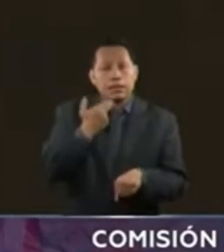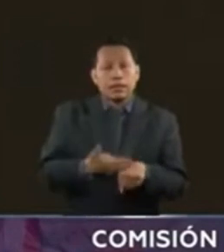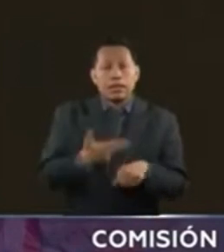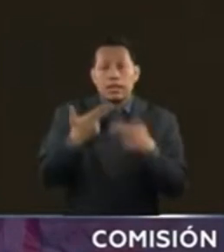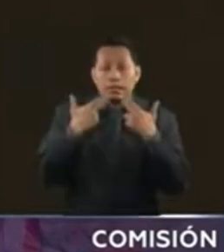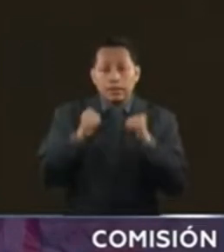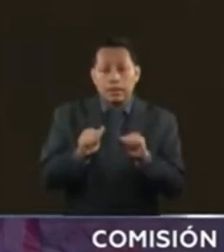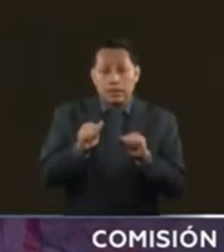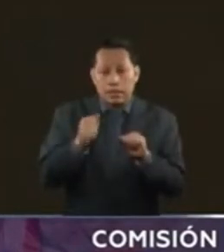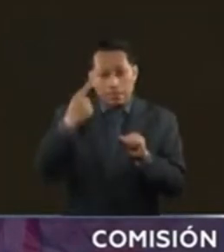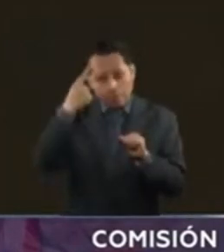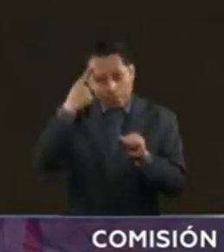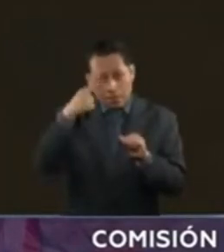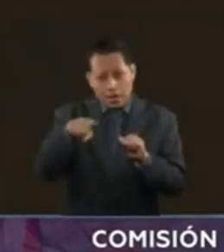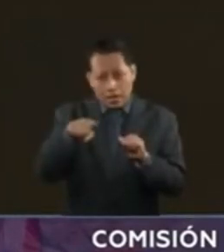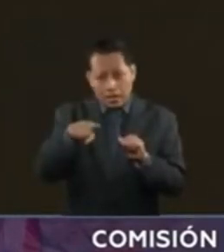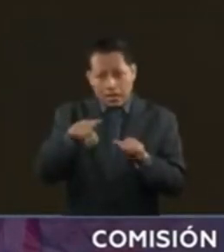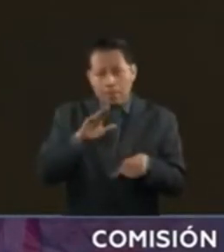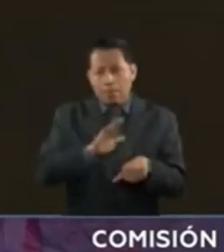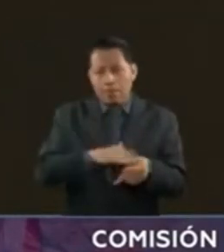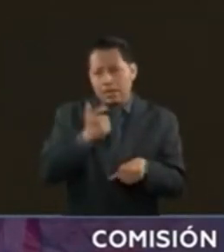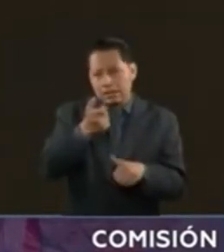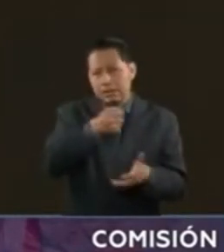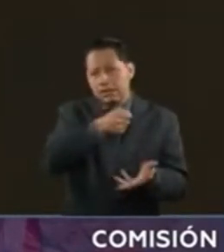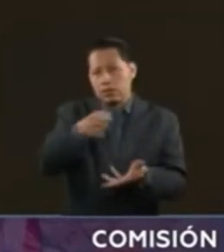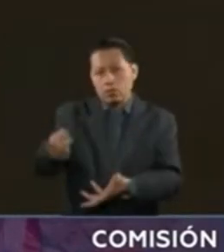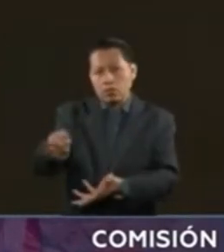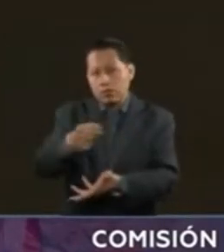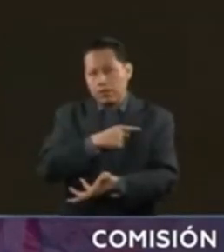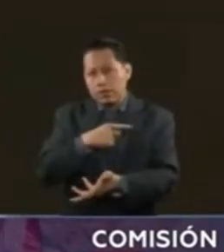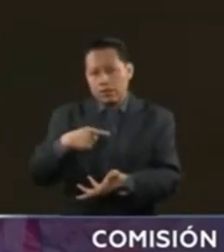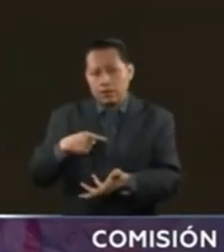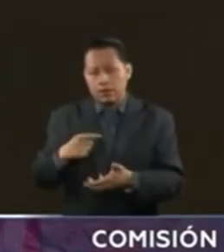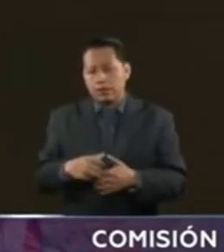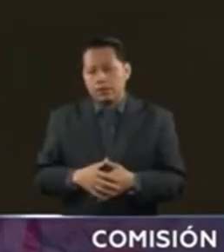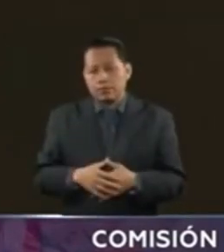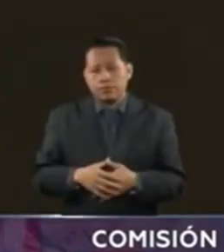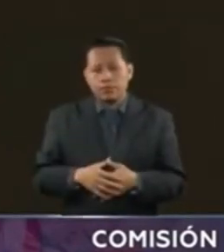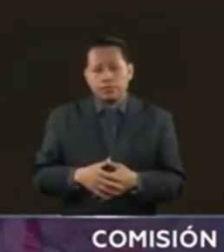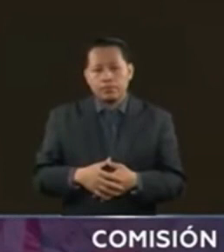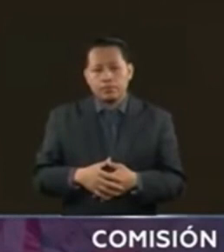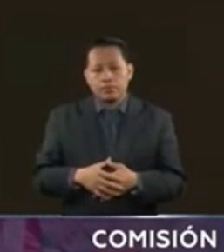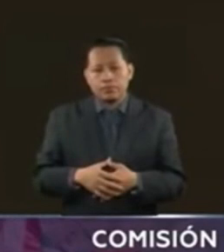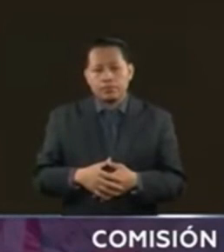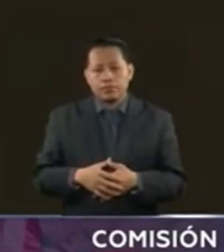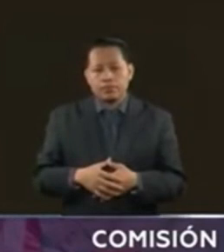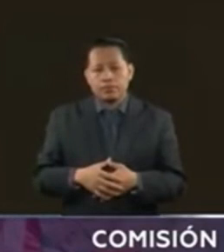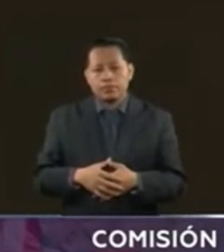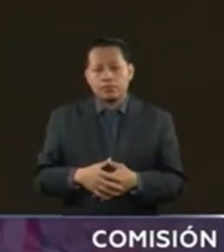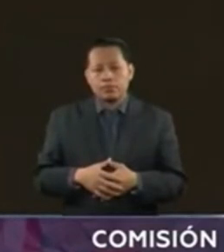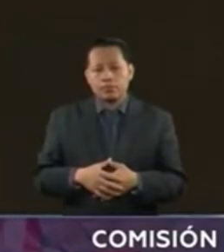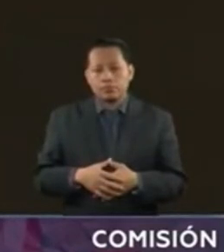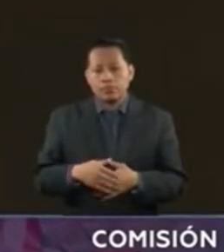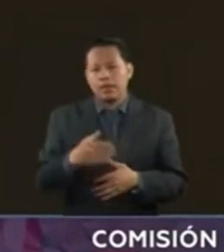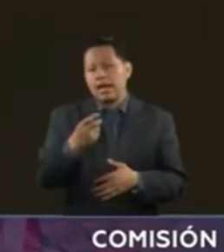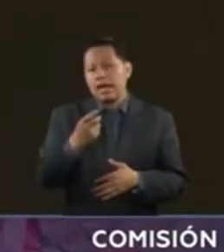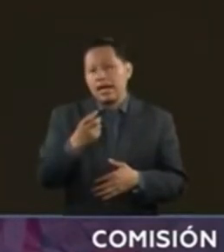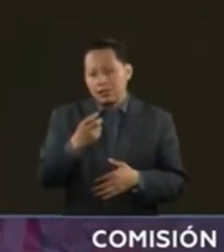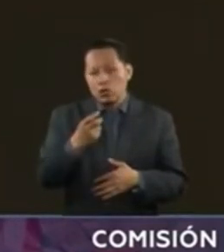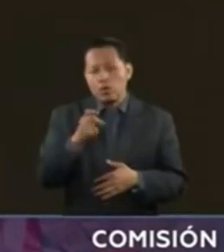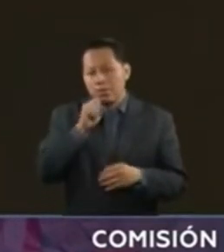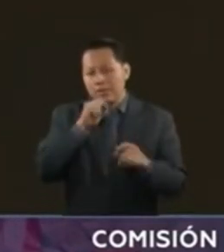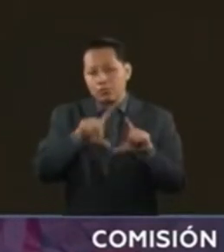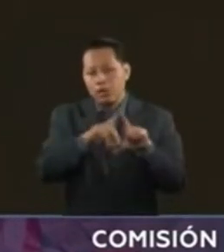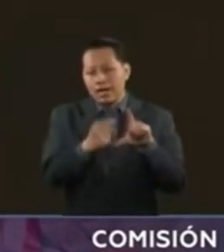para abastecer mayor de recursos este ha sido un tema en el